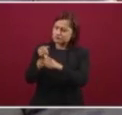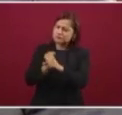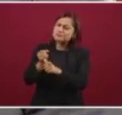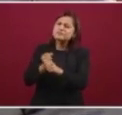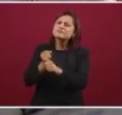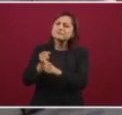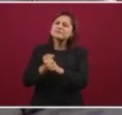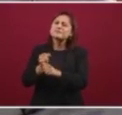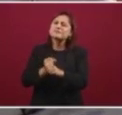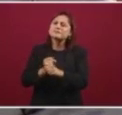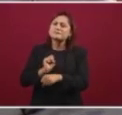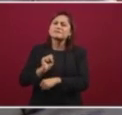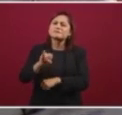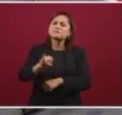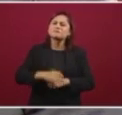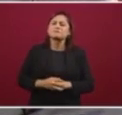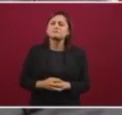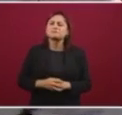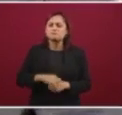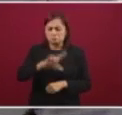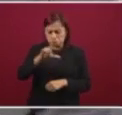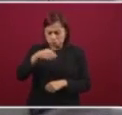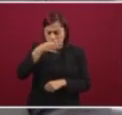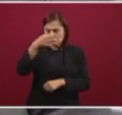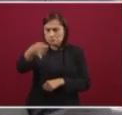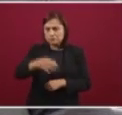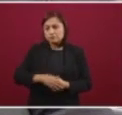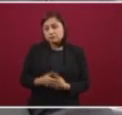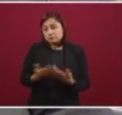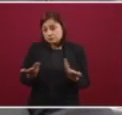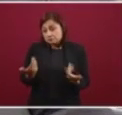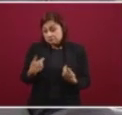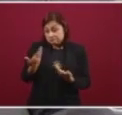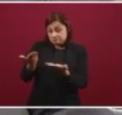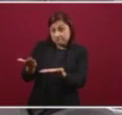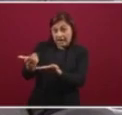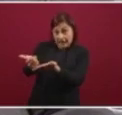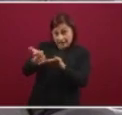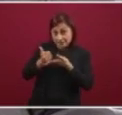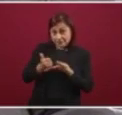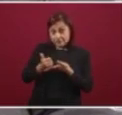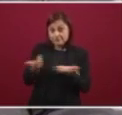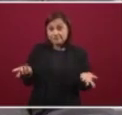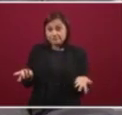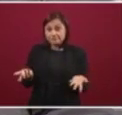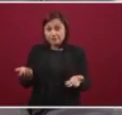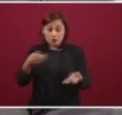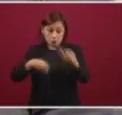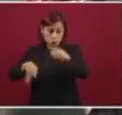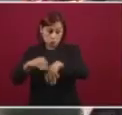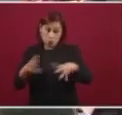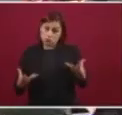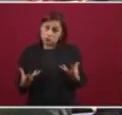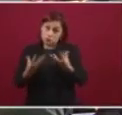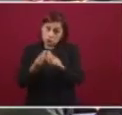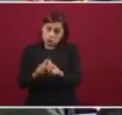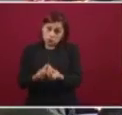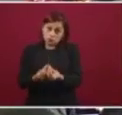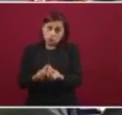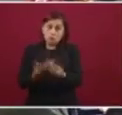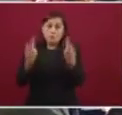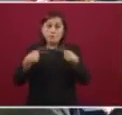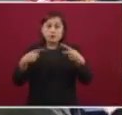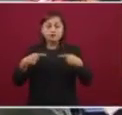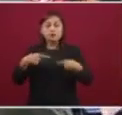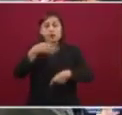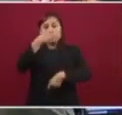esto. Y ayúdenme, o sea, entre todos, bueno, que me ayude la gente